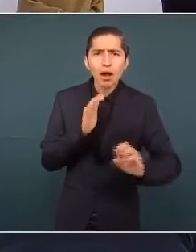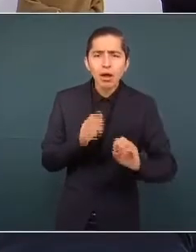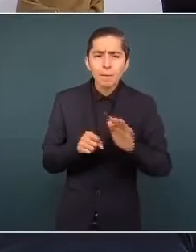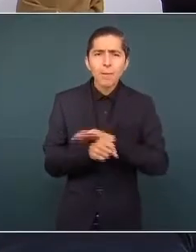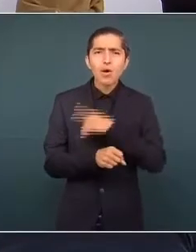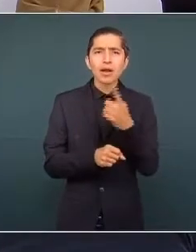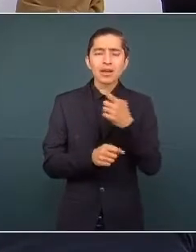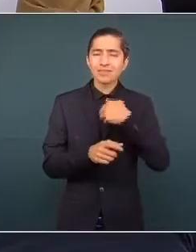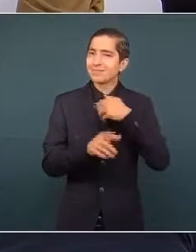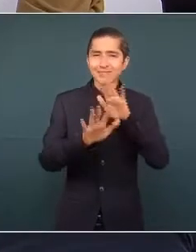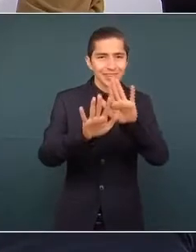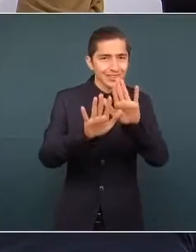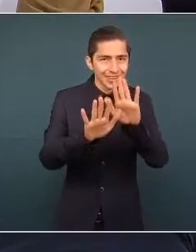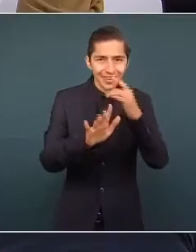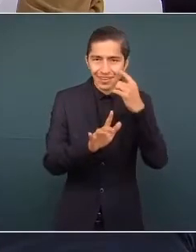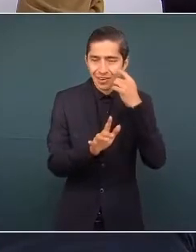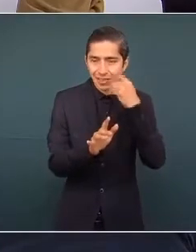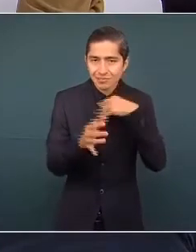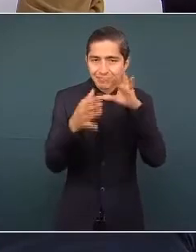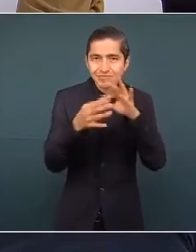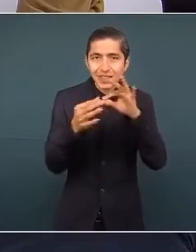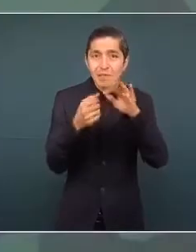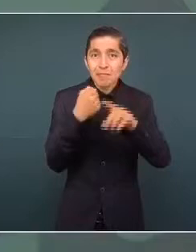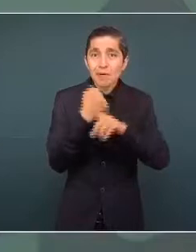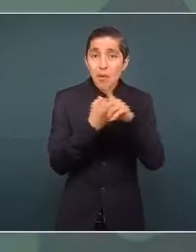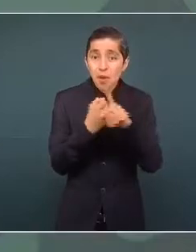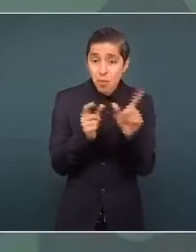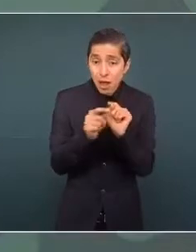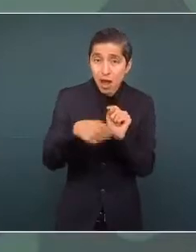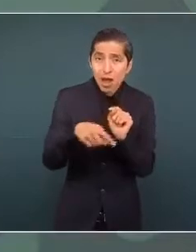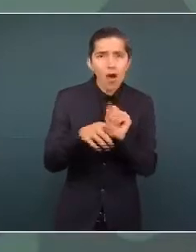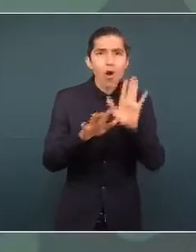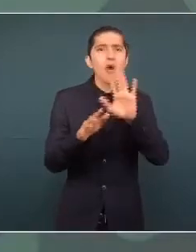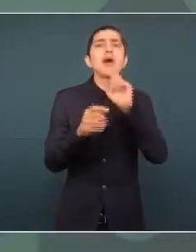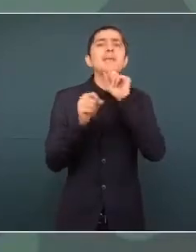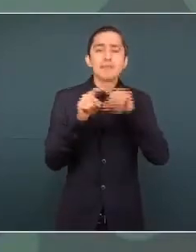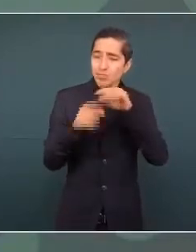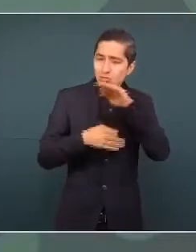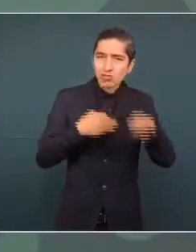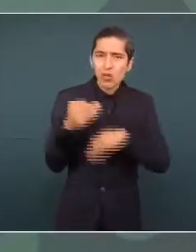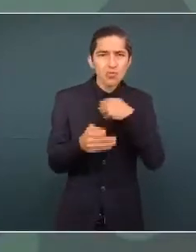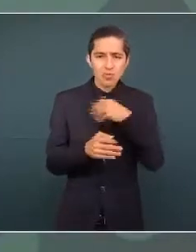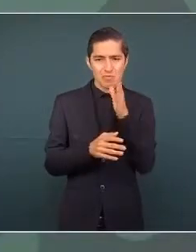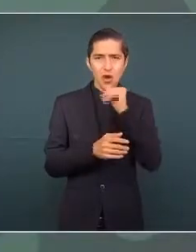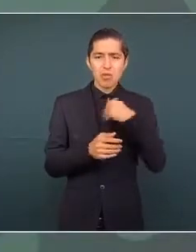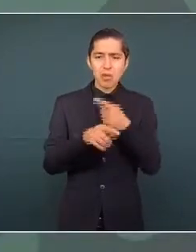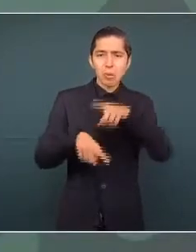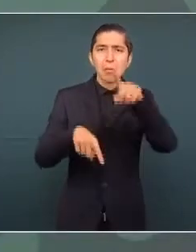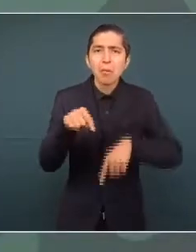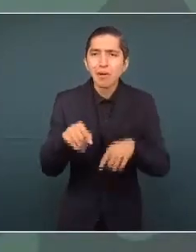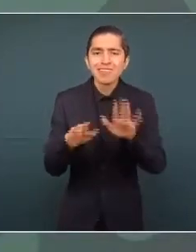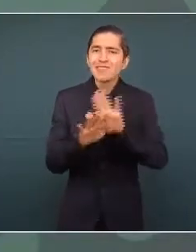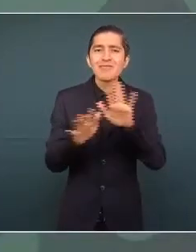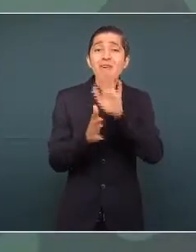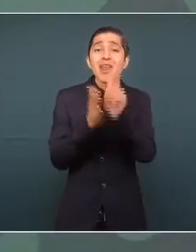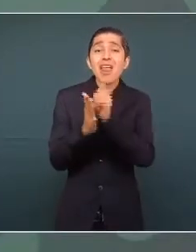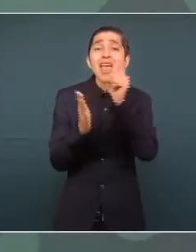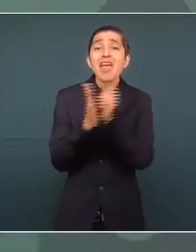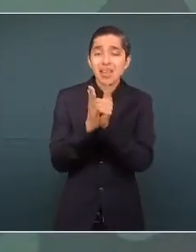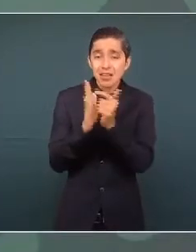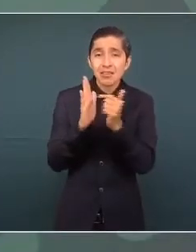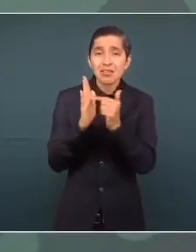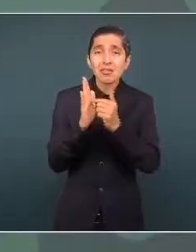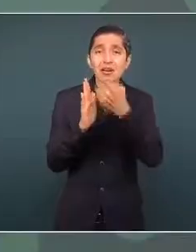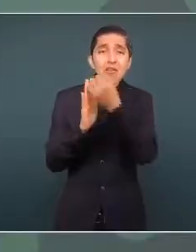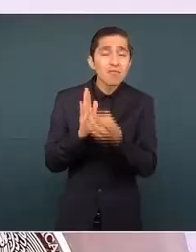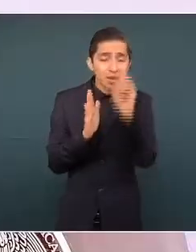espérense, es un problema de todos, no es que yo no tengo facultad para recortarle. La ley me obliga a